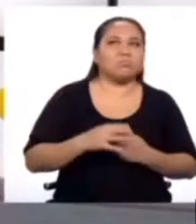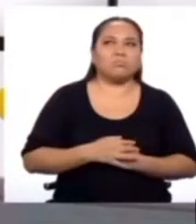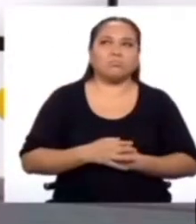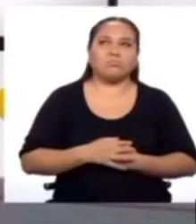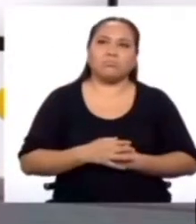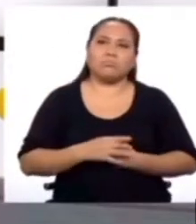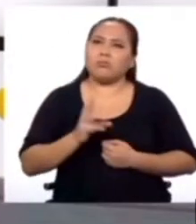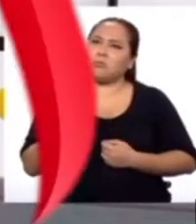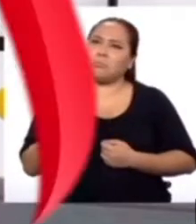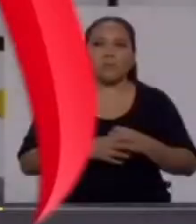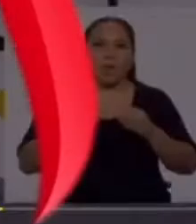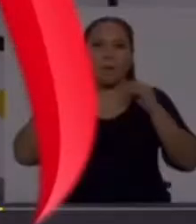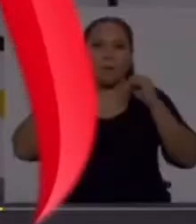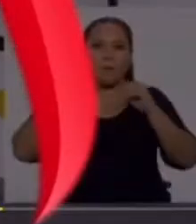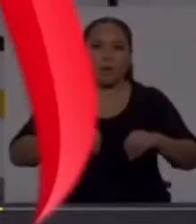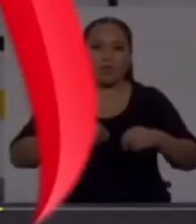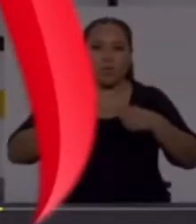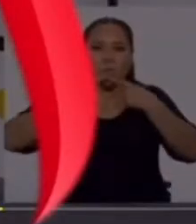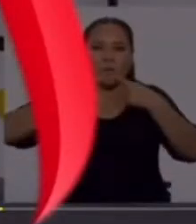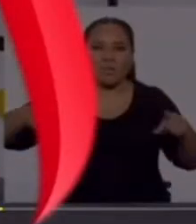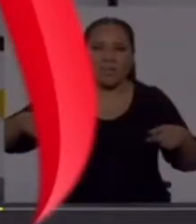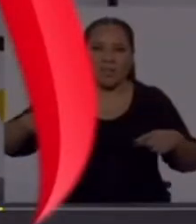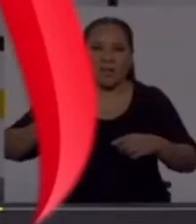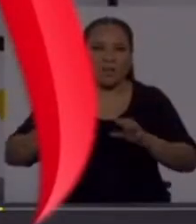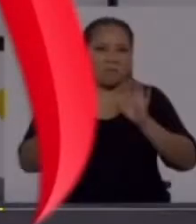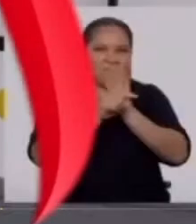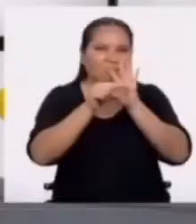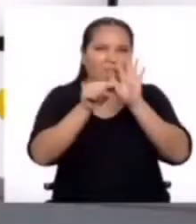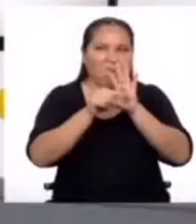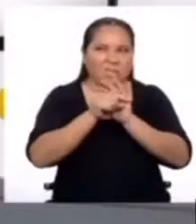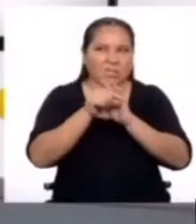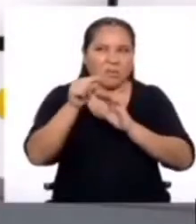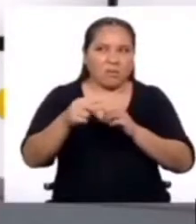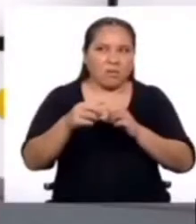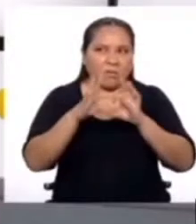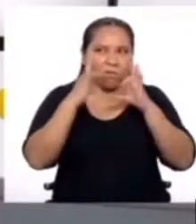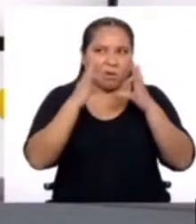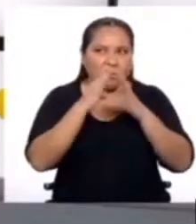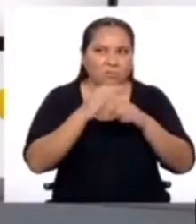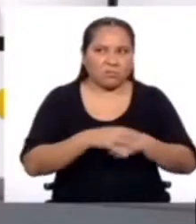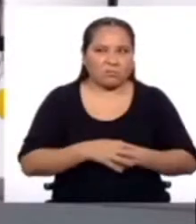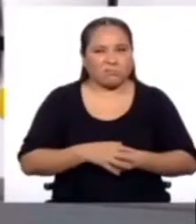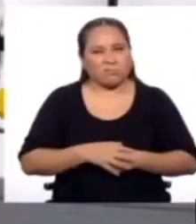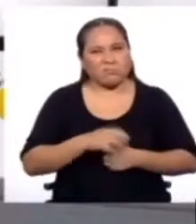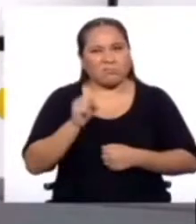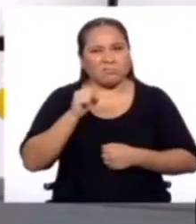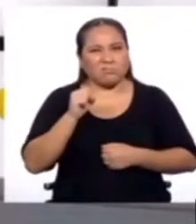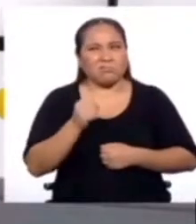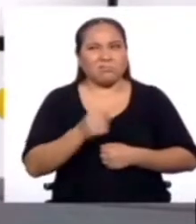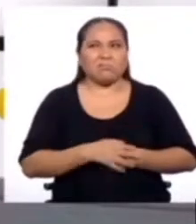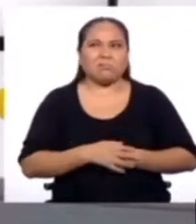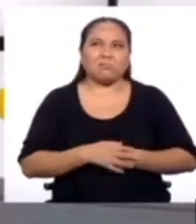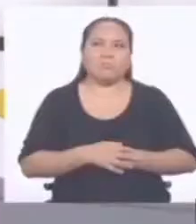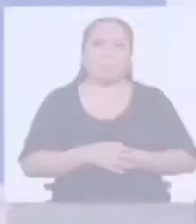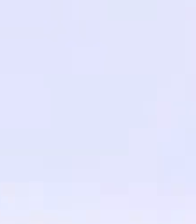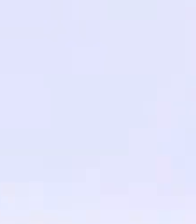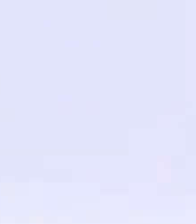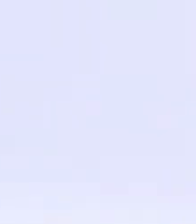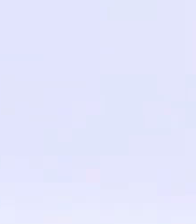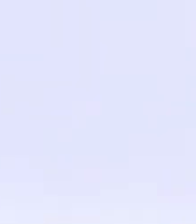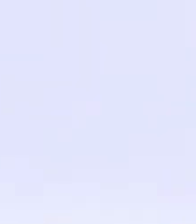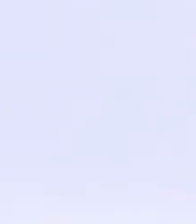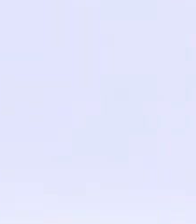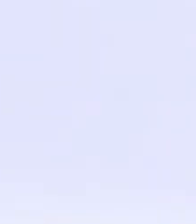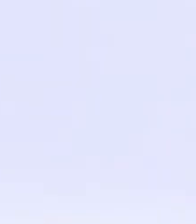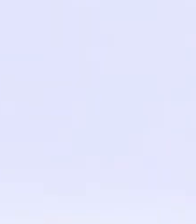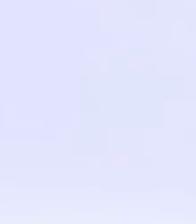nuevamente se dirigen a la parte superior y ponen activar comentarios. Y eso es todo, chicos. Gracias.